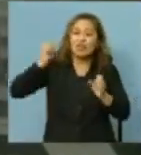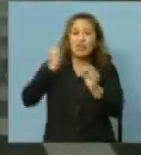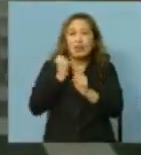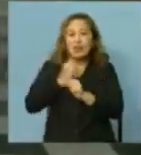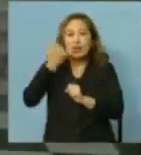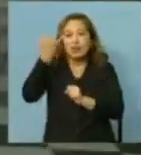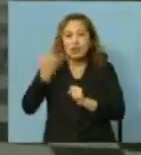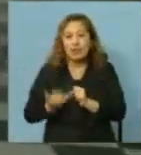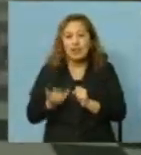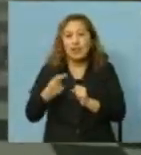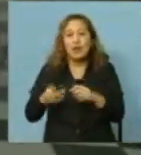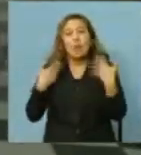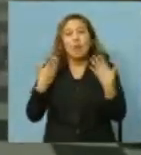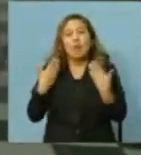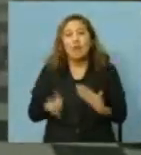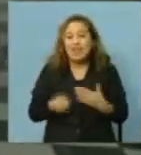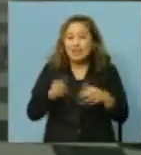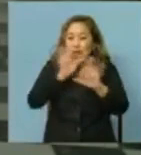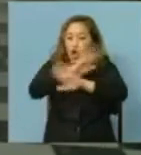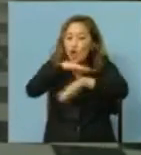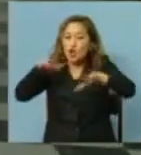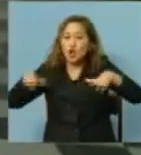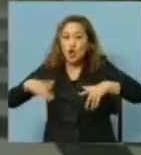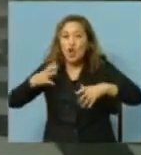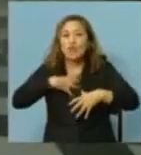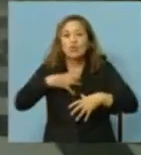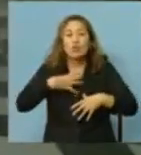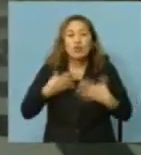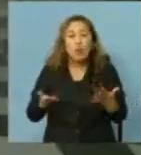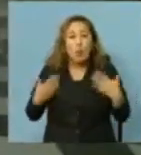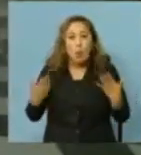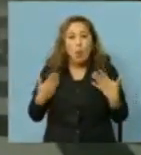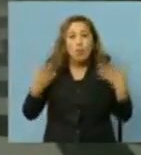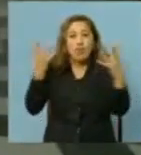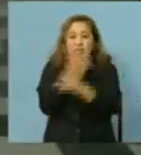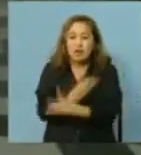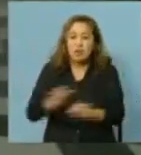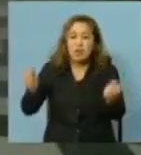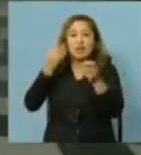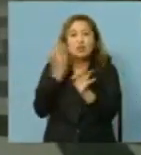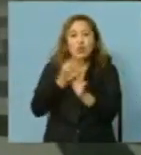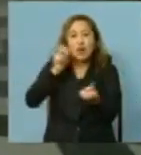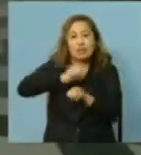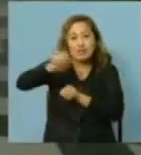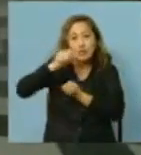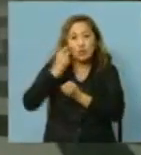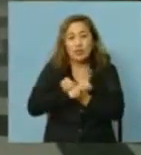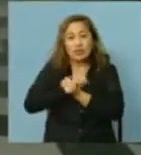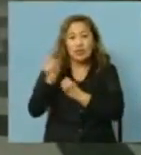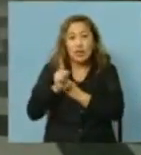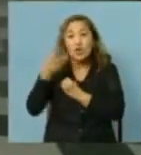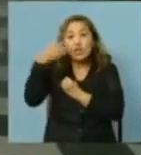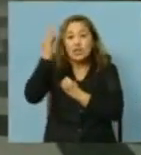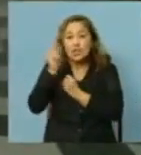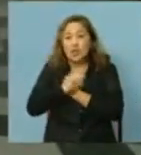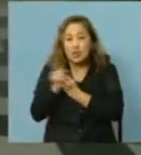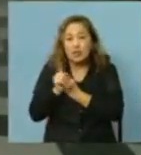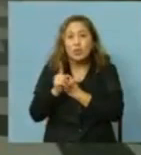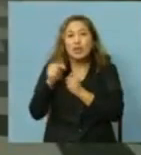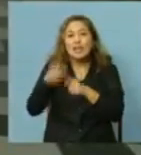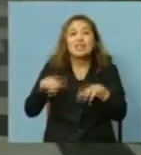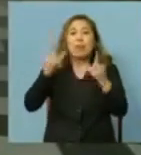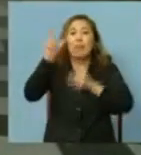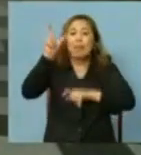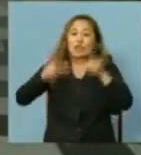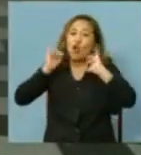tener la posibilidad de que los chicos puedan por lo menos finalizar estudios secundarios, porque esto, recordemos que es para